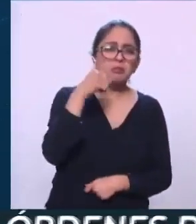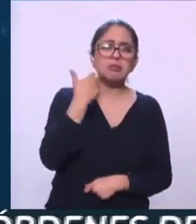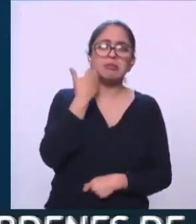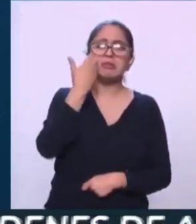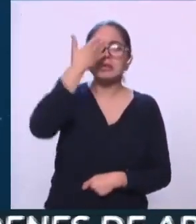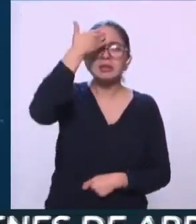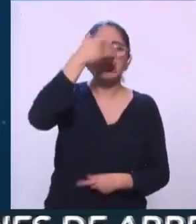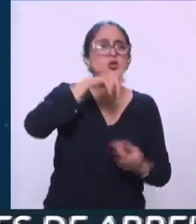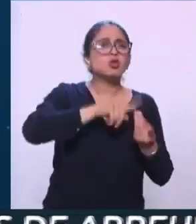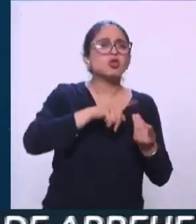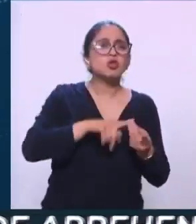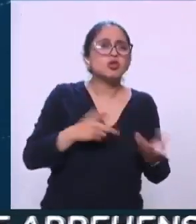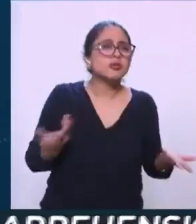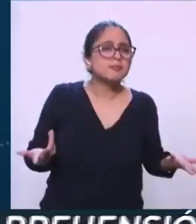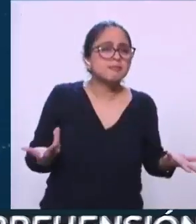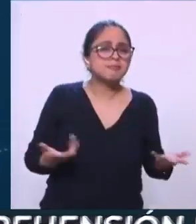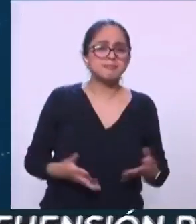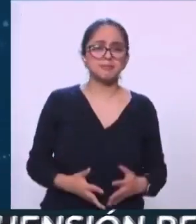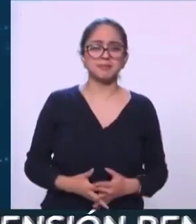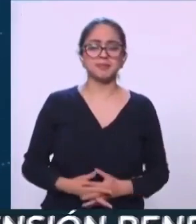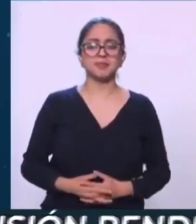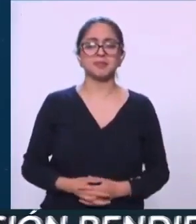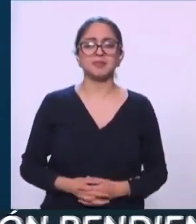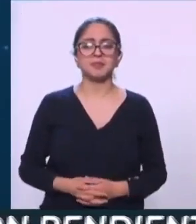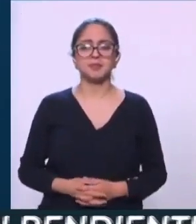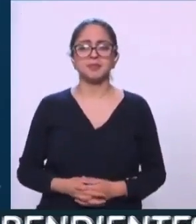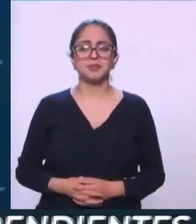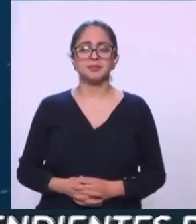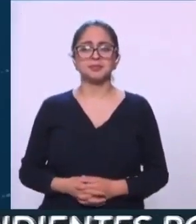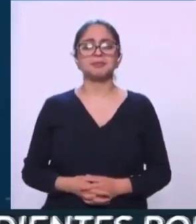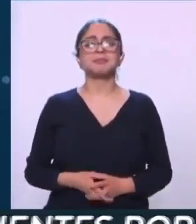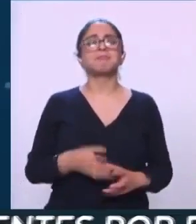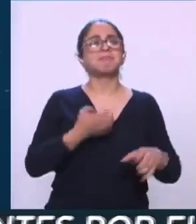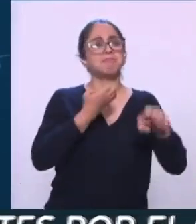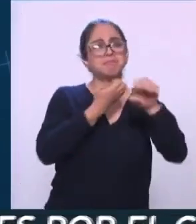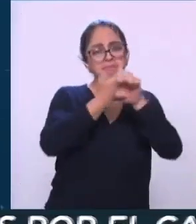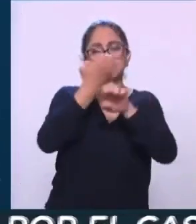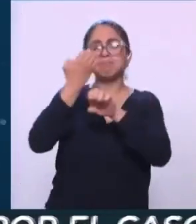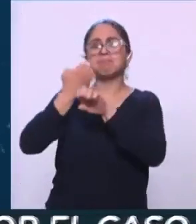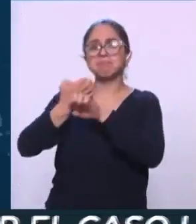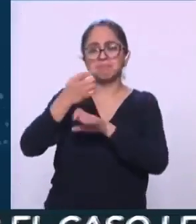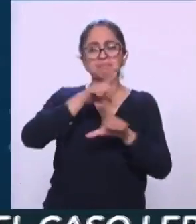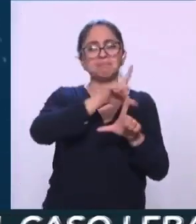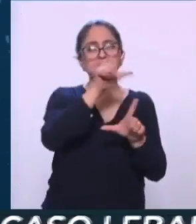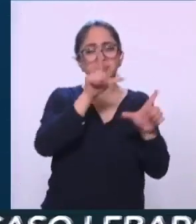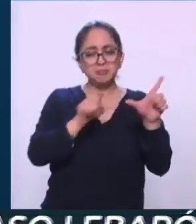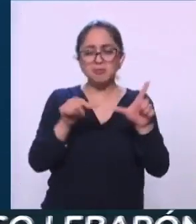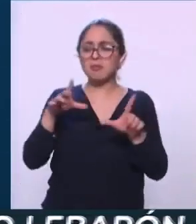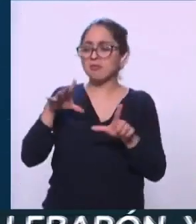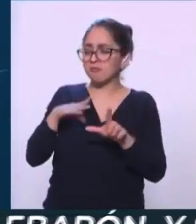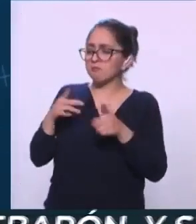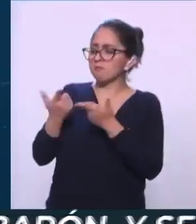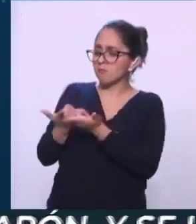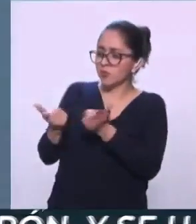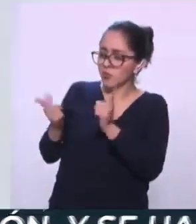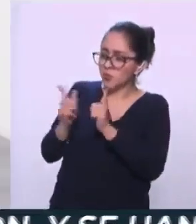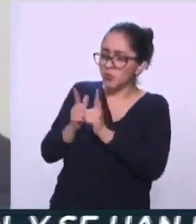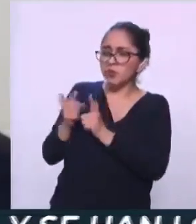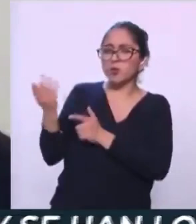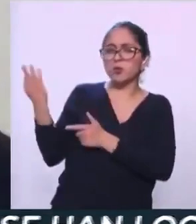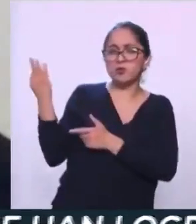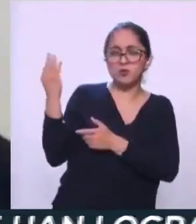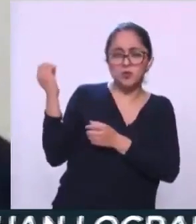vino. Sí, justamente en cada estado, en cada ciudad hay grupos que crean desinformación y son con